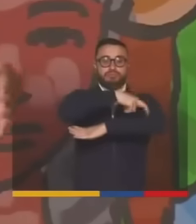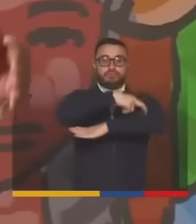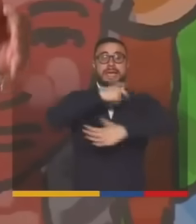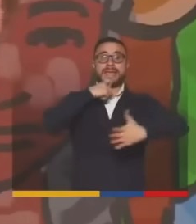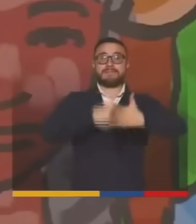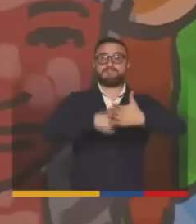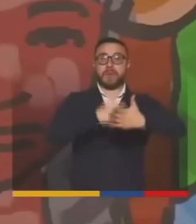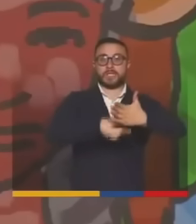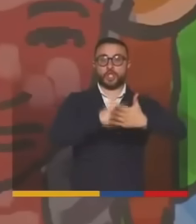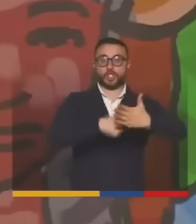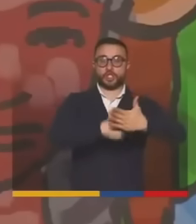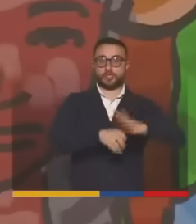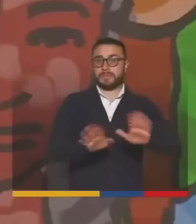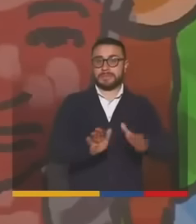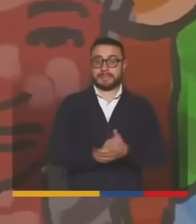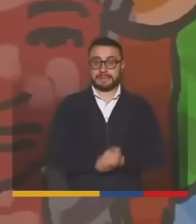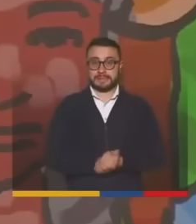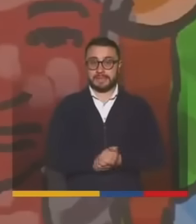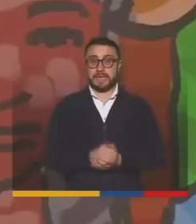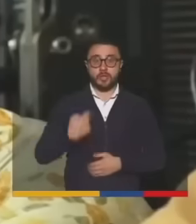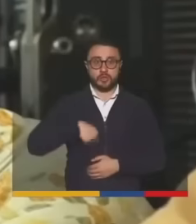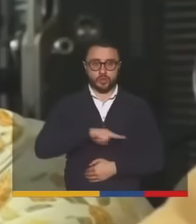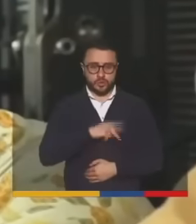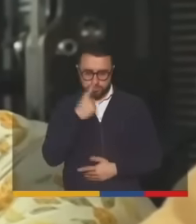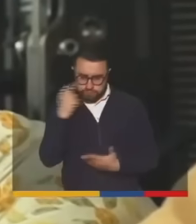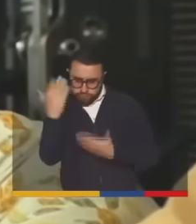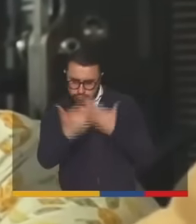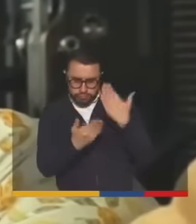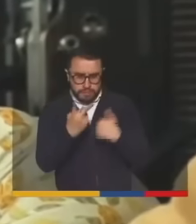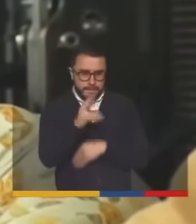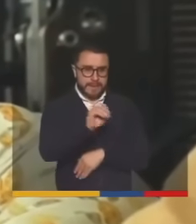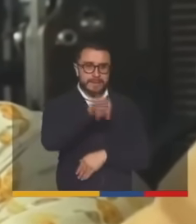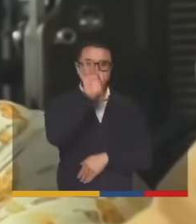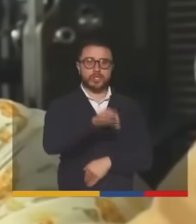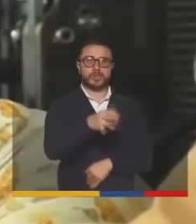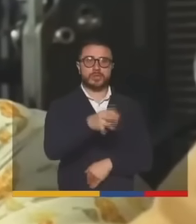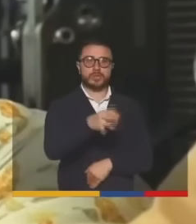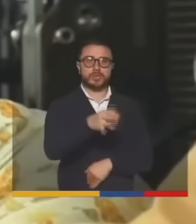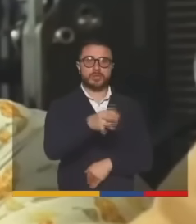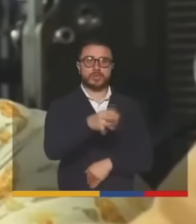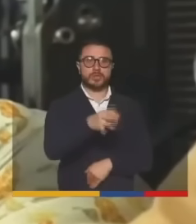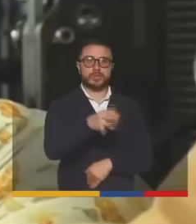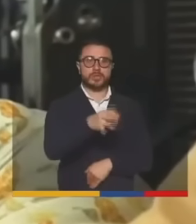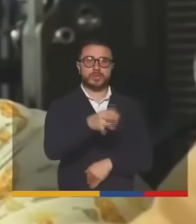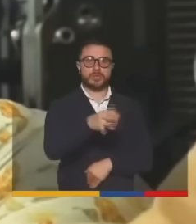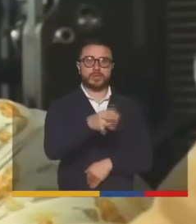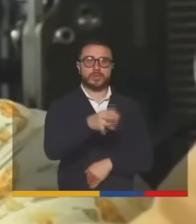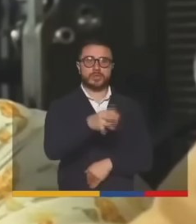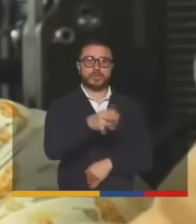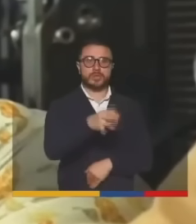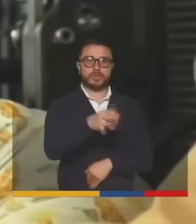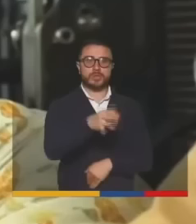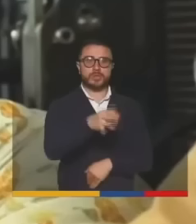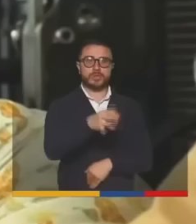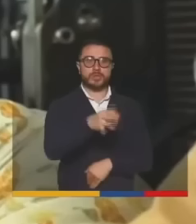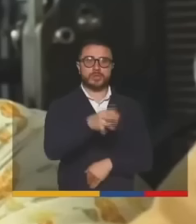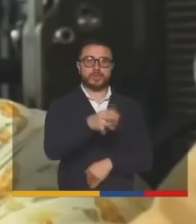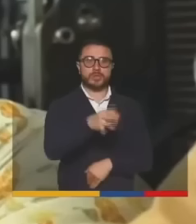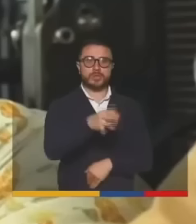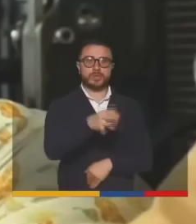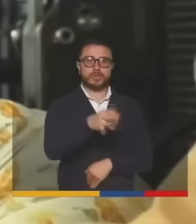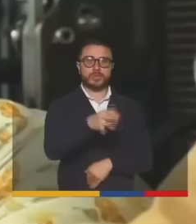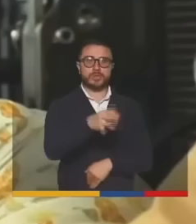apenas hemos analizado el 20%. Del sistema. Imagínese, solo va